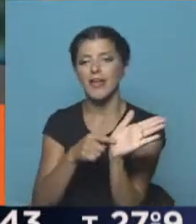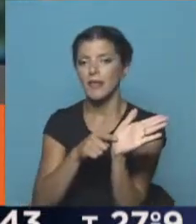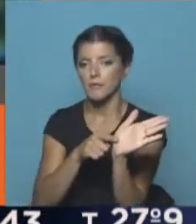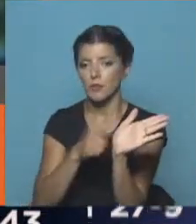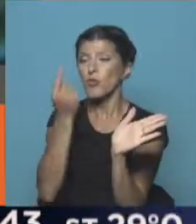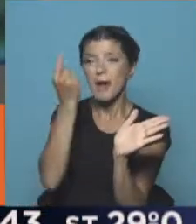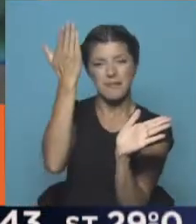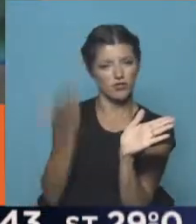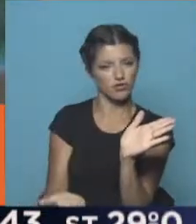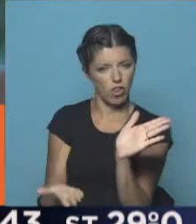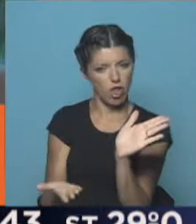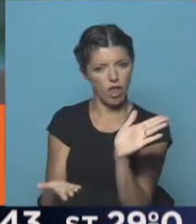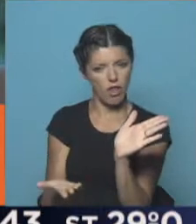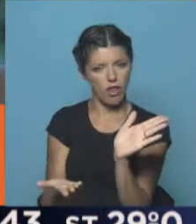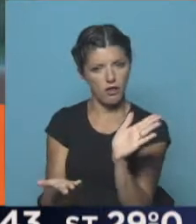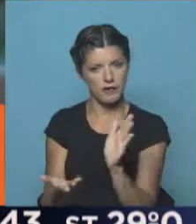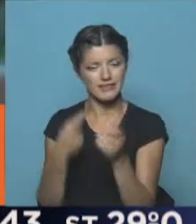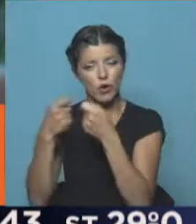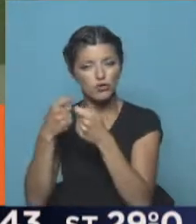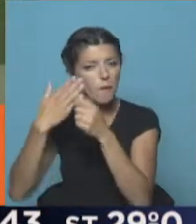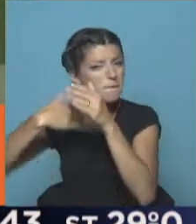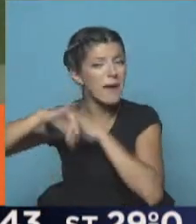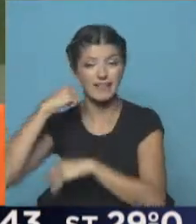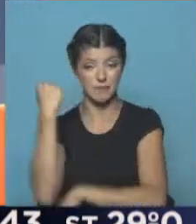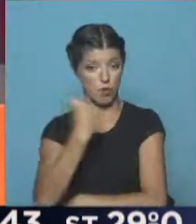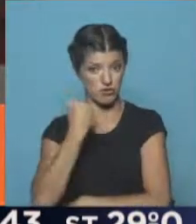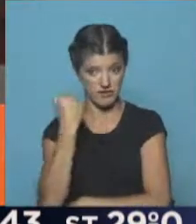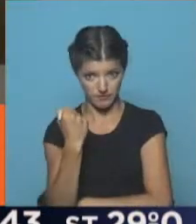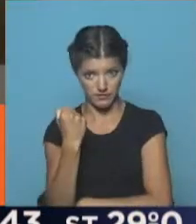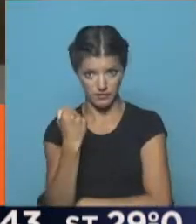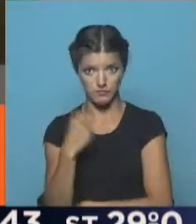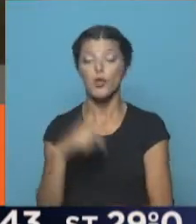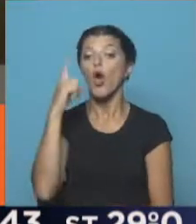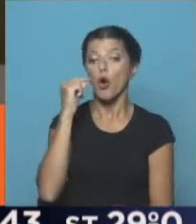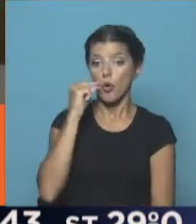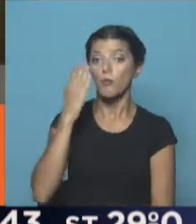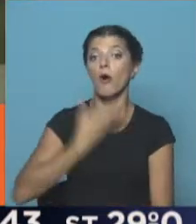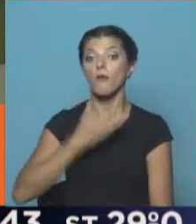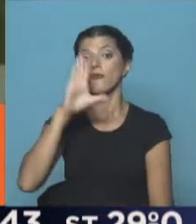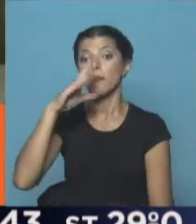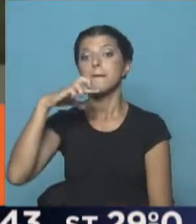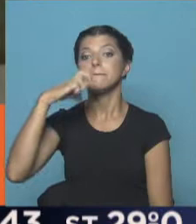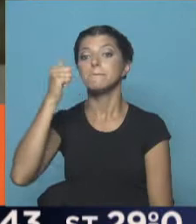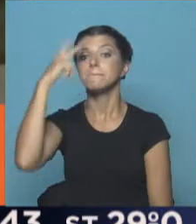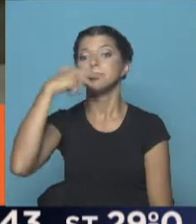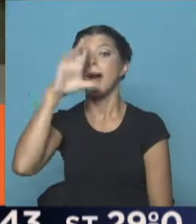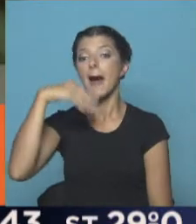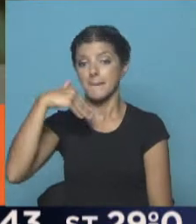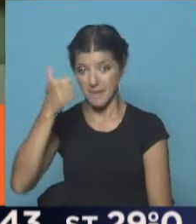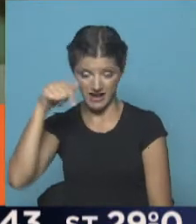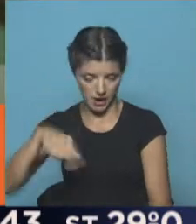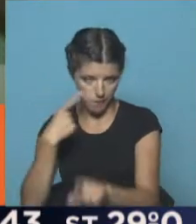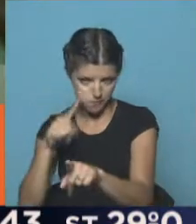las personas a de los hombres de negocios más importantes un señor de apellido pharma parma que aquí no no tiene trascendencia